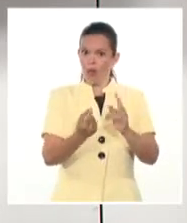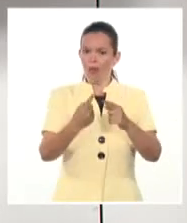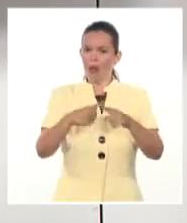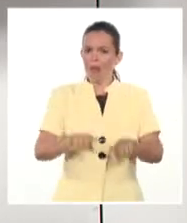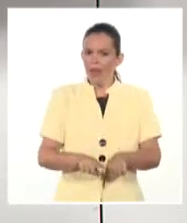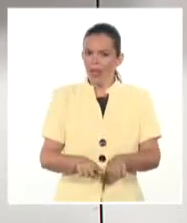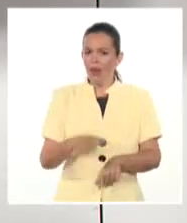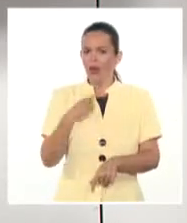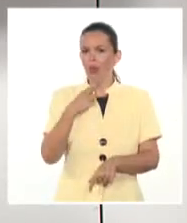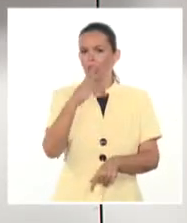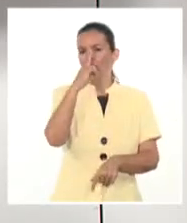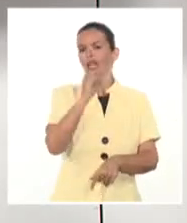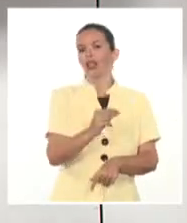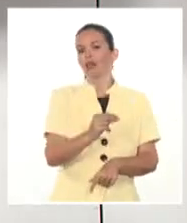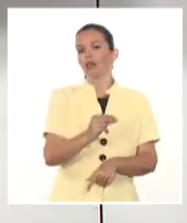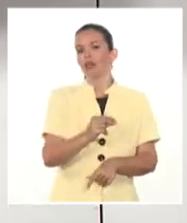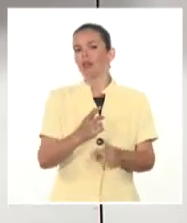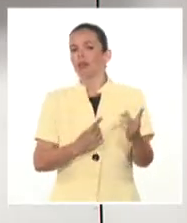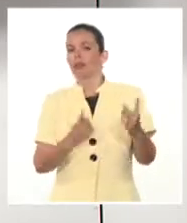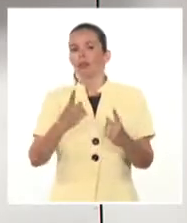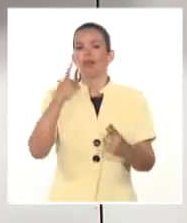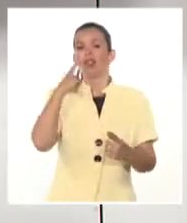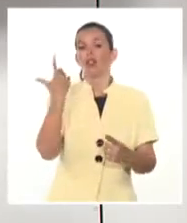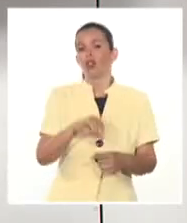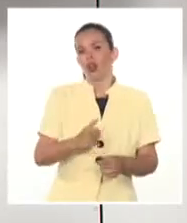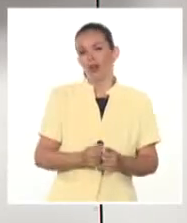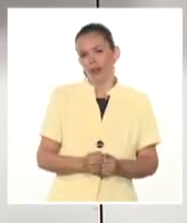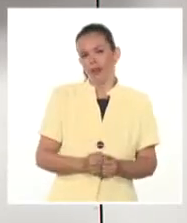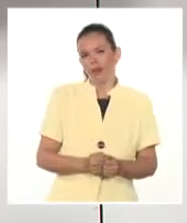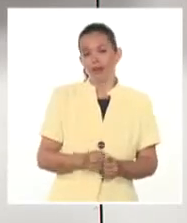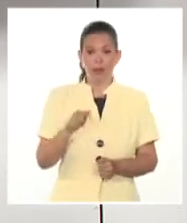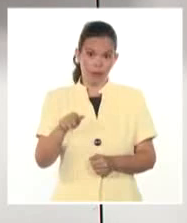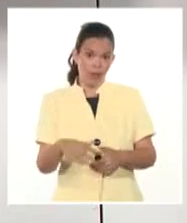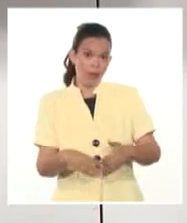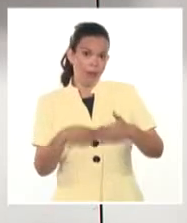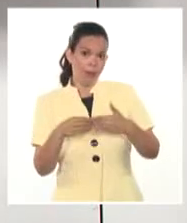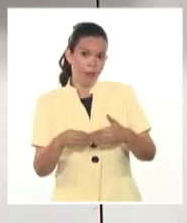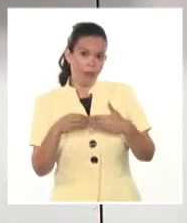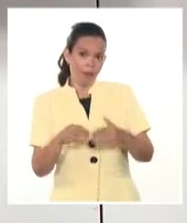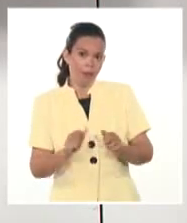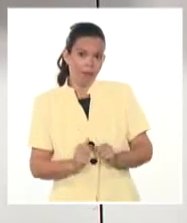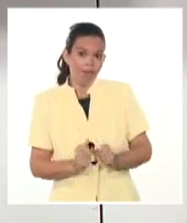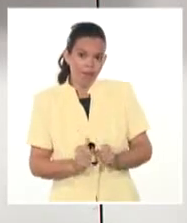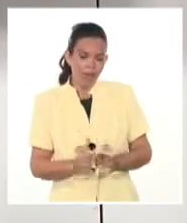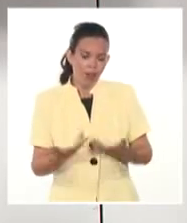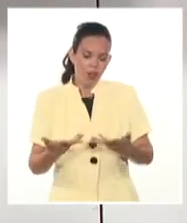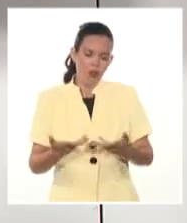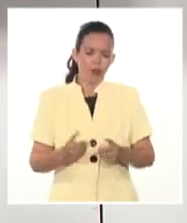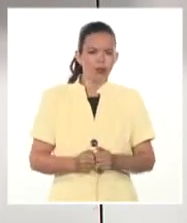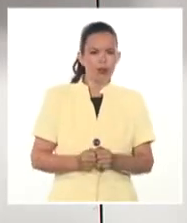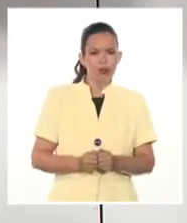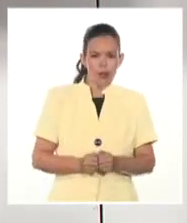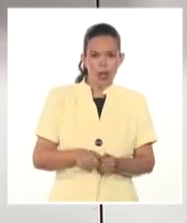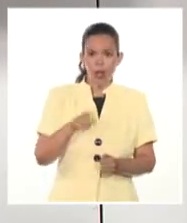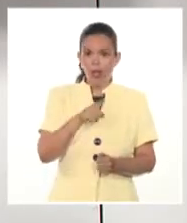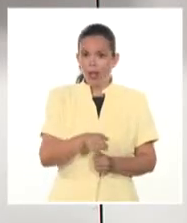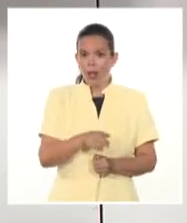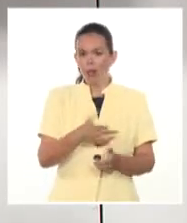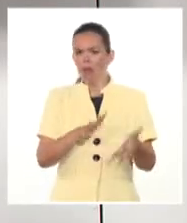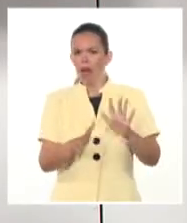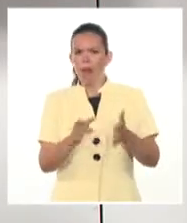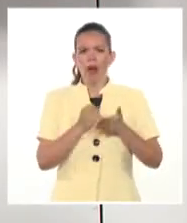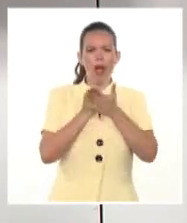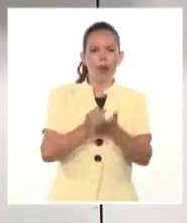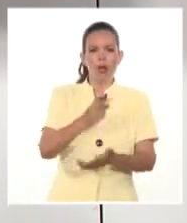ha descartado. ¿Que está debilitado? Es cierto. Les decía en días recientes que su popularidad apenas se llega a un 20%, pero